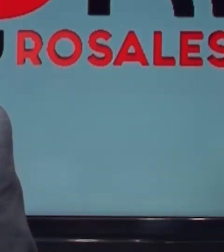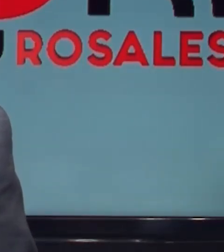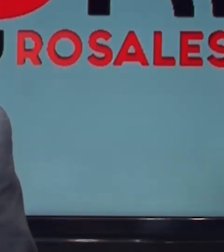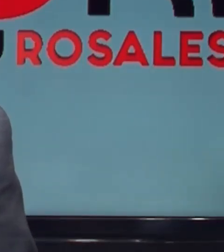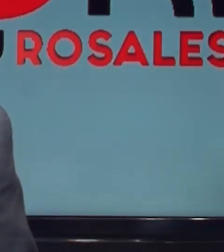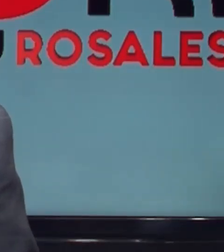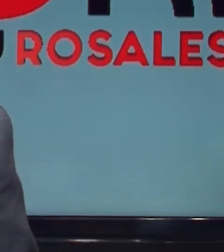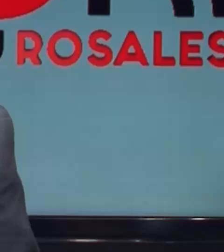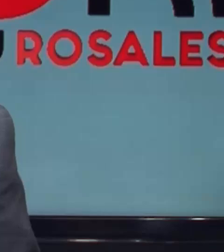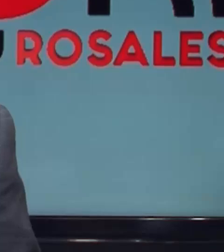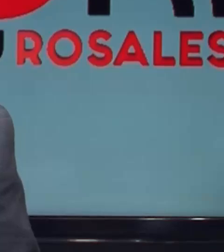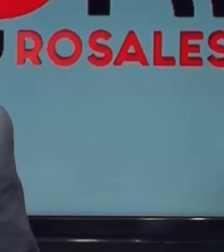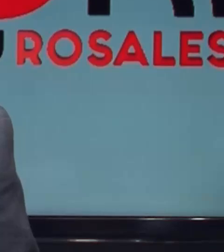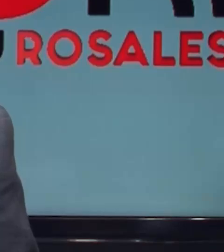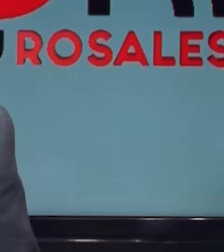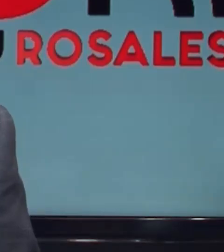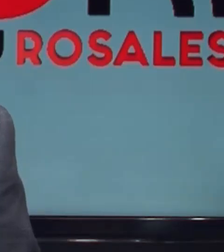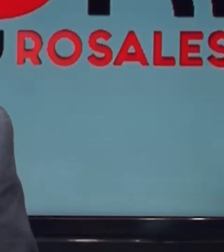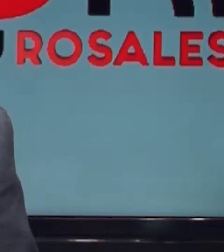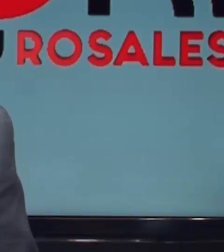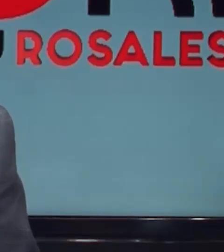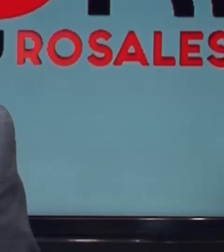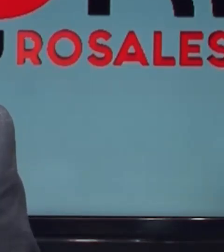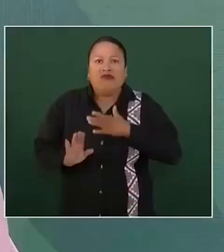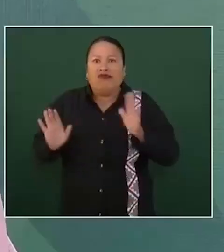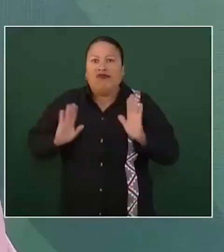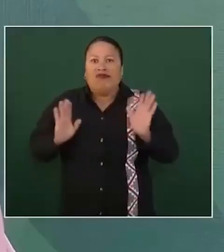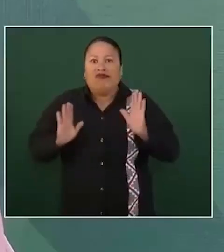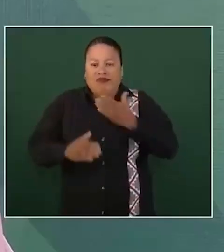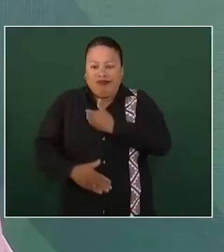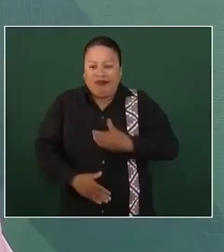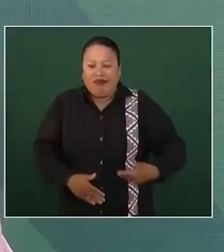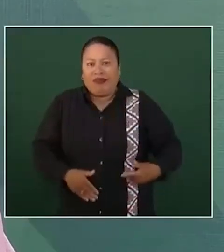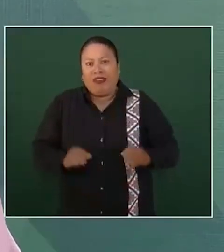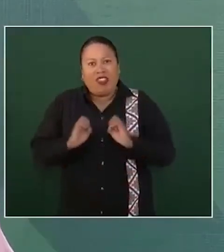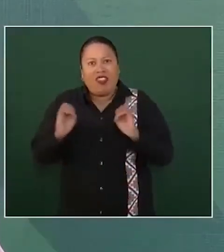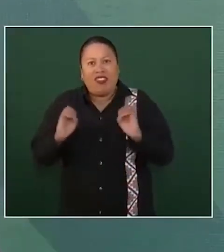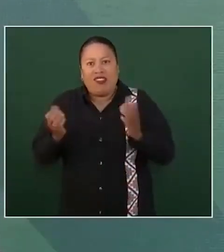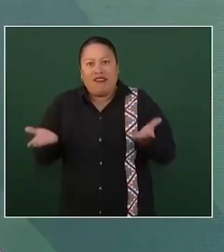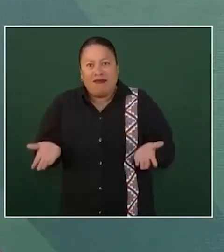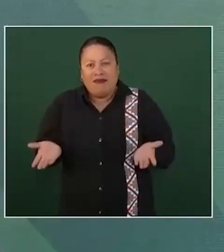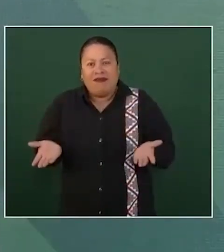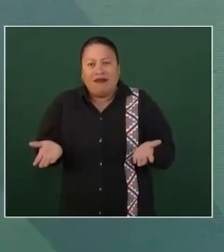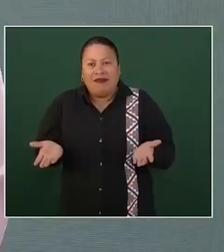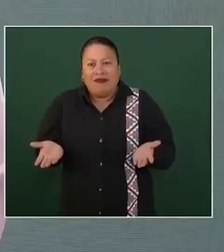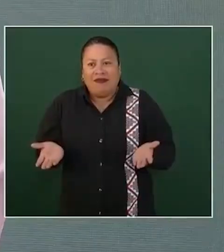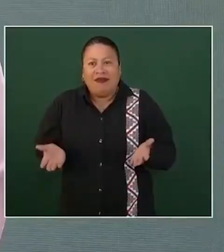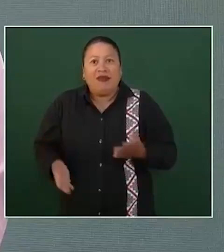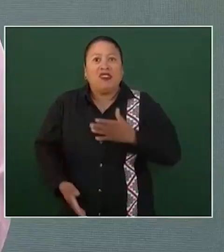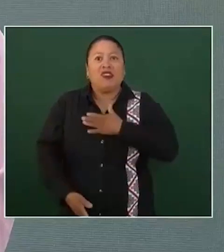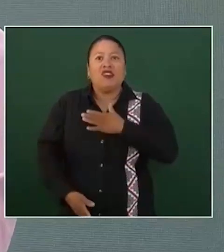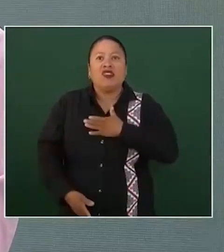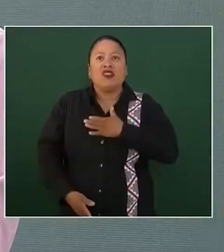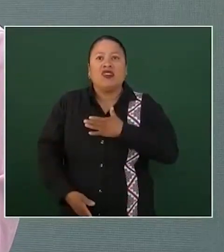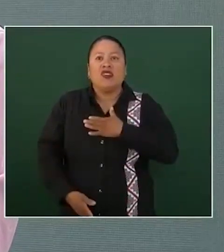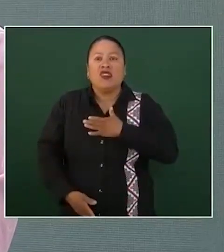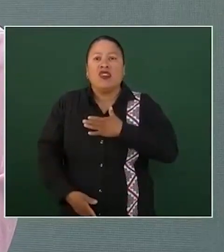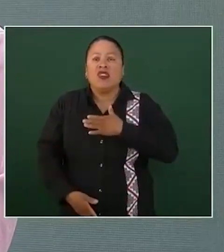2023, para que lo anote porque ahorita nomás queden habladas. Porque yo me voy a jubilar